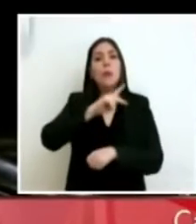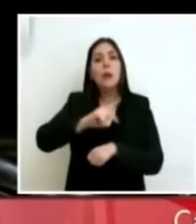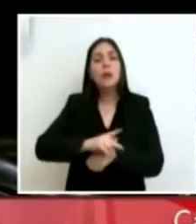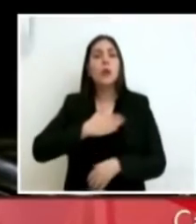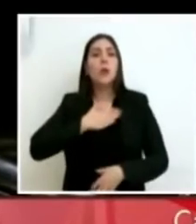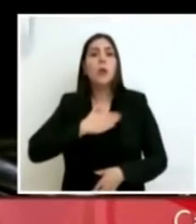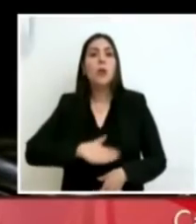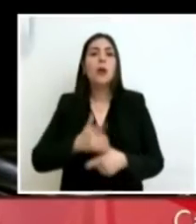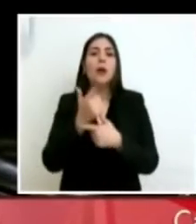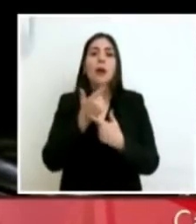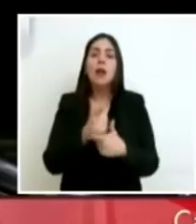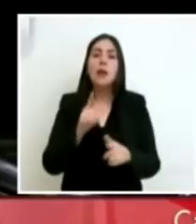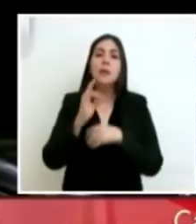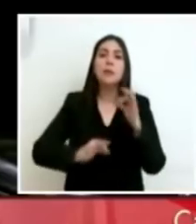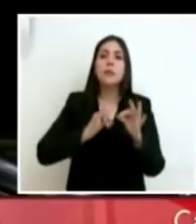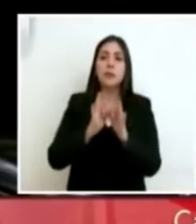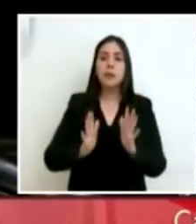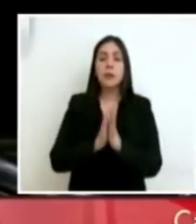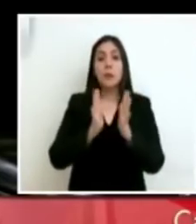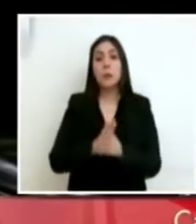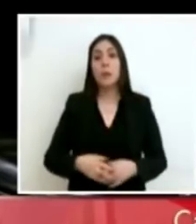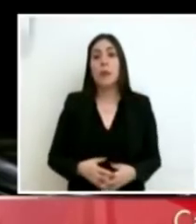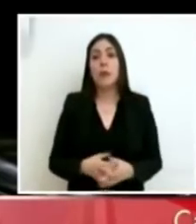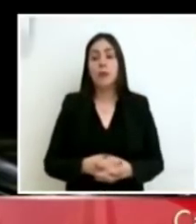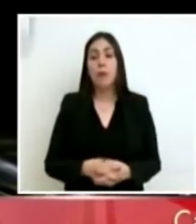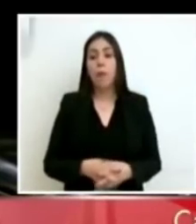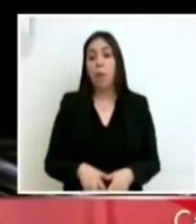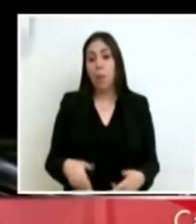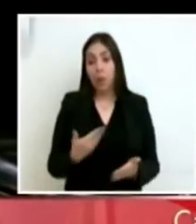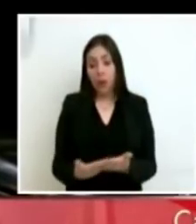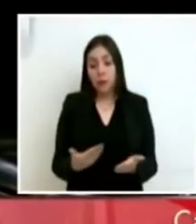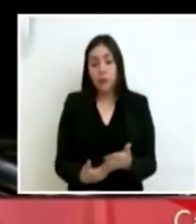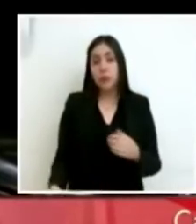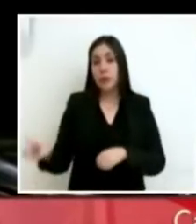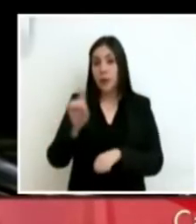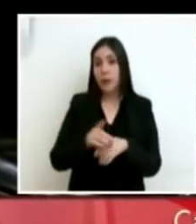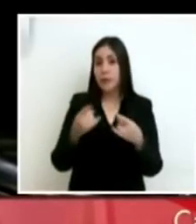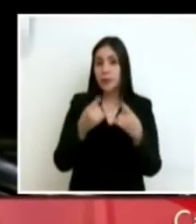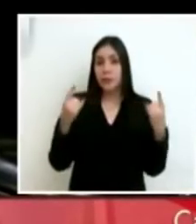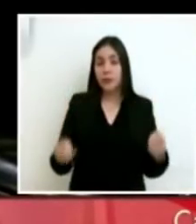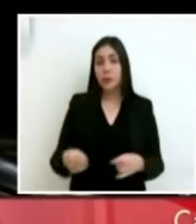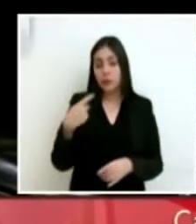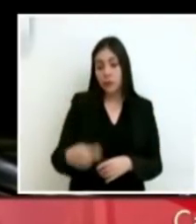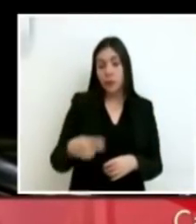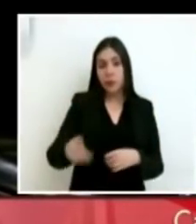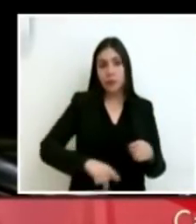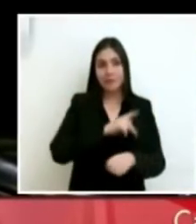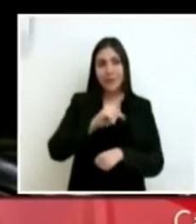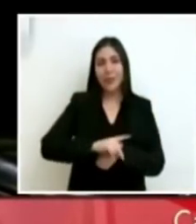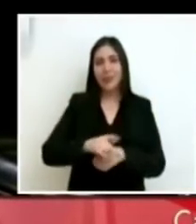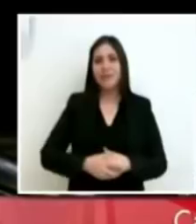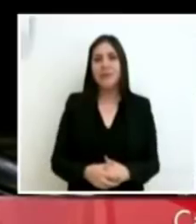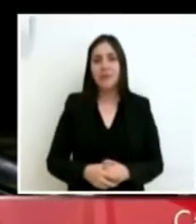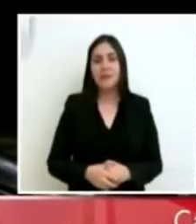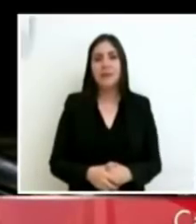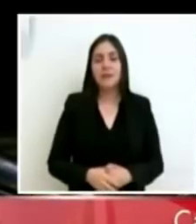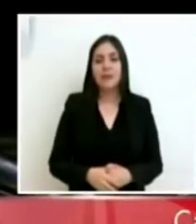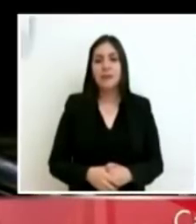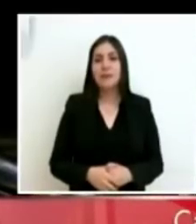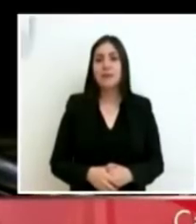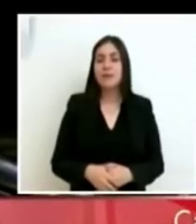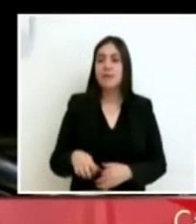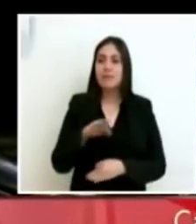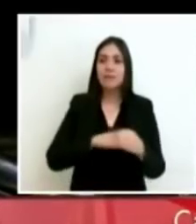libre y democrático. Este, sin duda, es un día histórico en la vida de la República de nuestra nación. Los